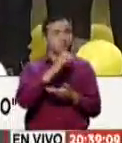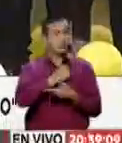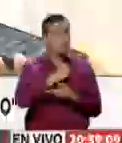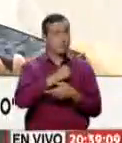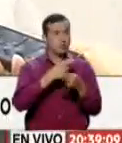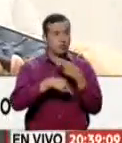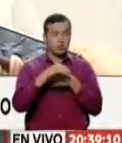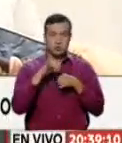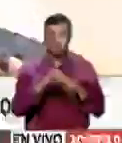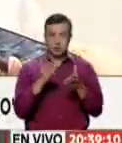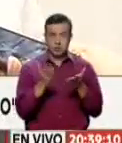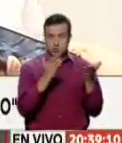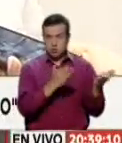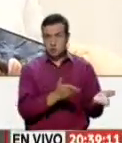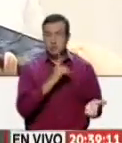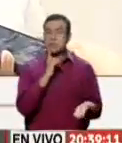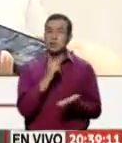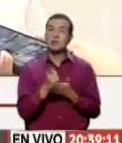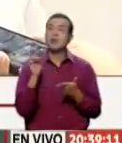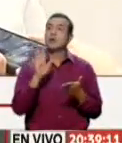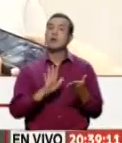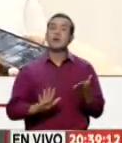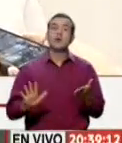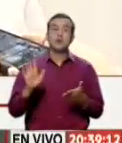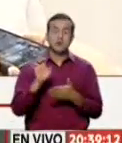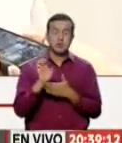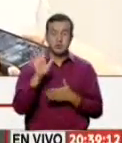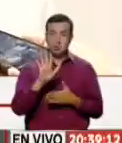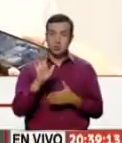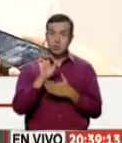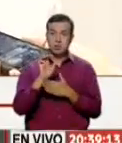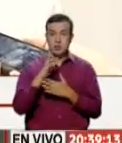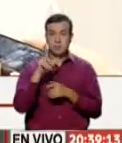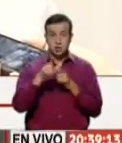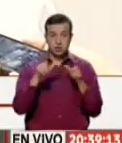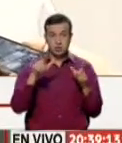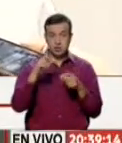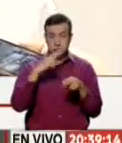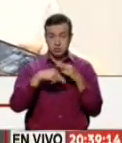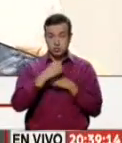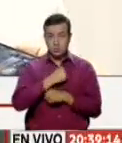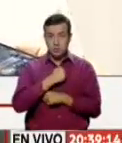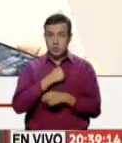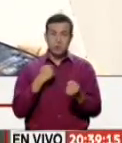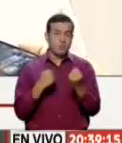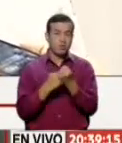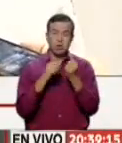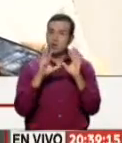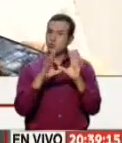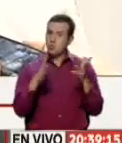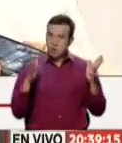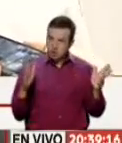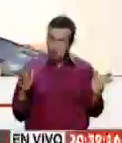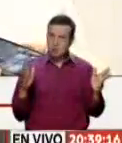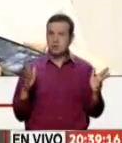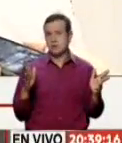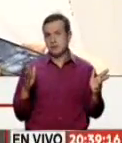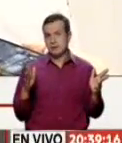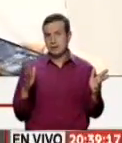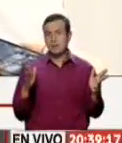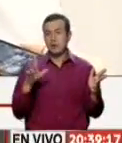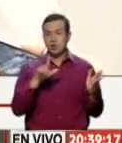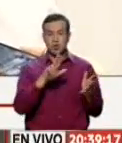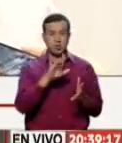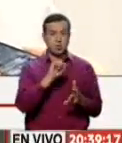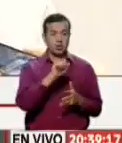negocio. Es verídico, aquí en el Ecuador al artesano, a la gente que quiere emprender no le apoyan. Entonces Luis